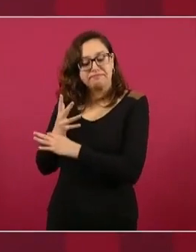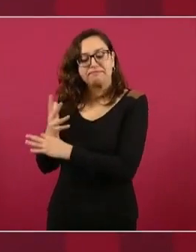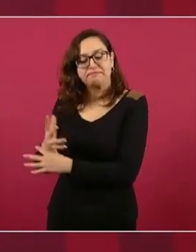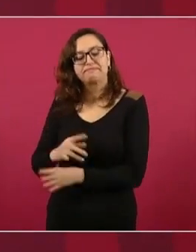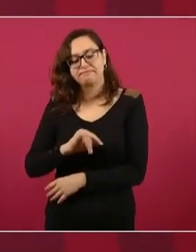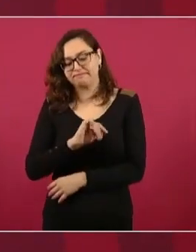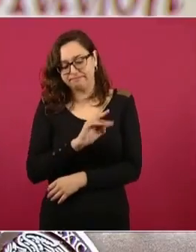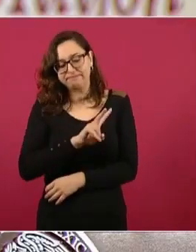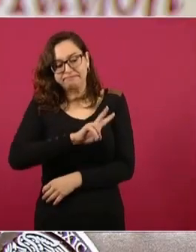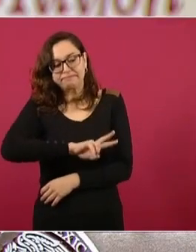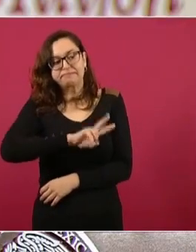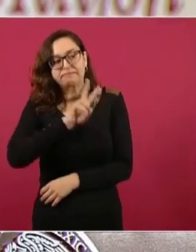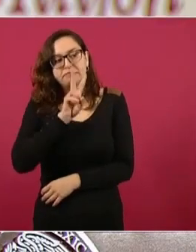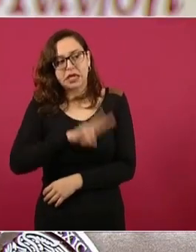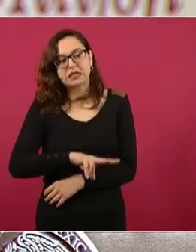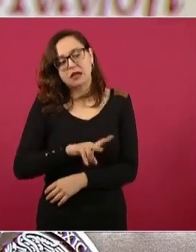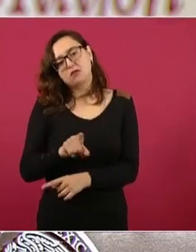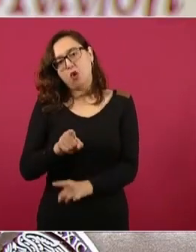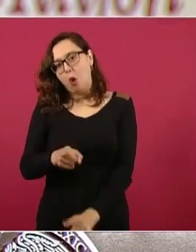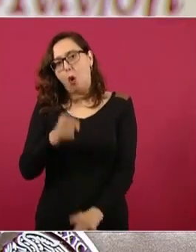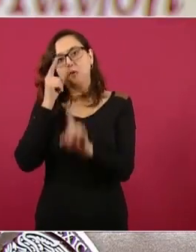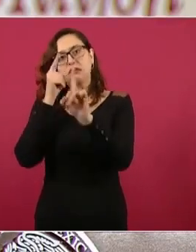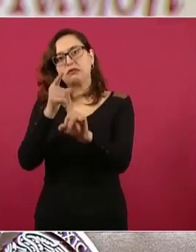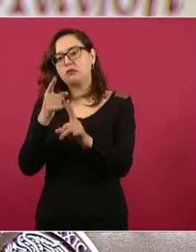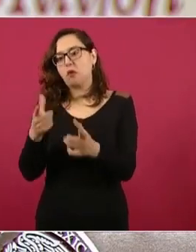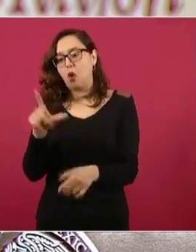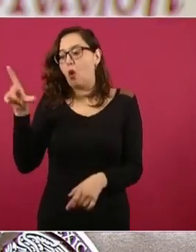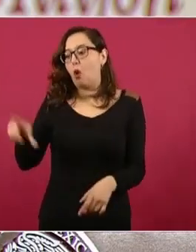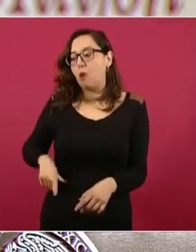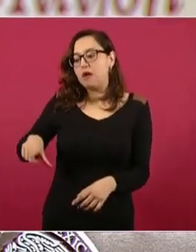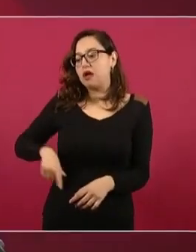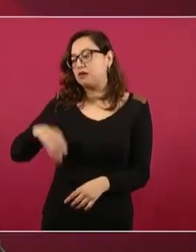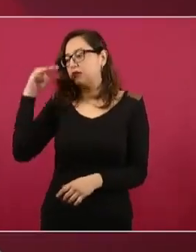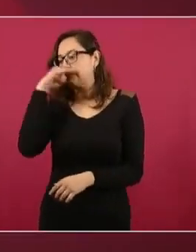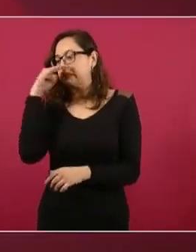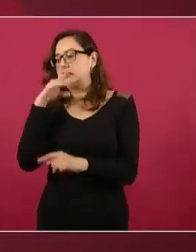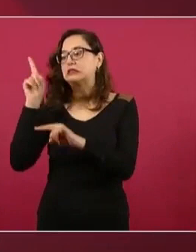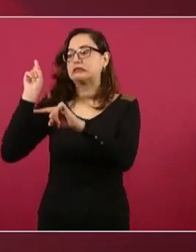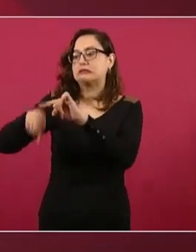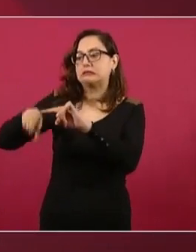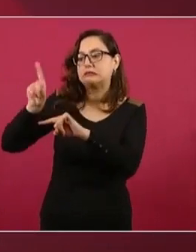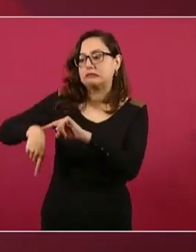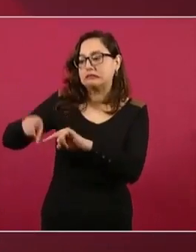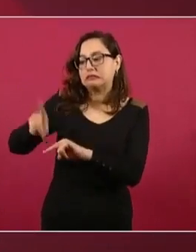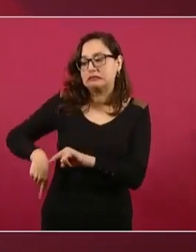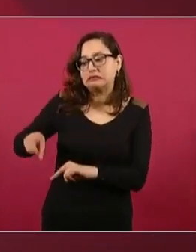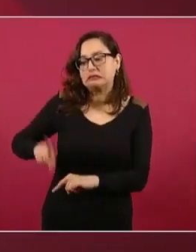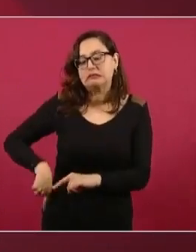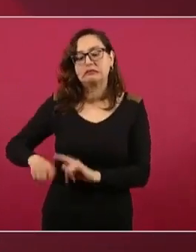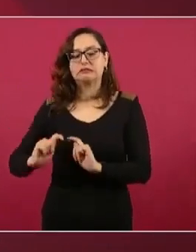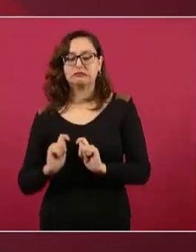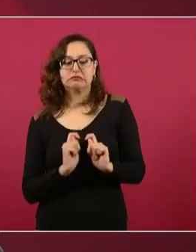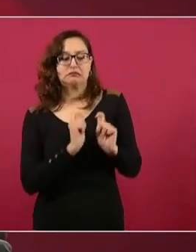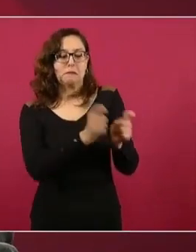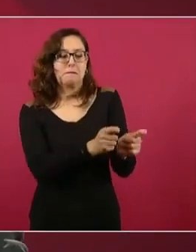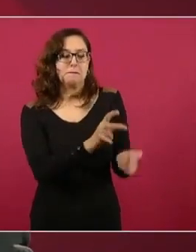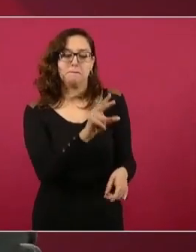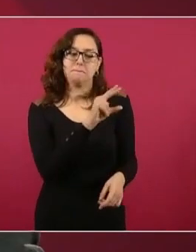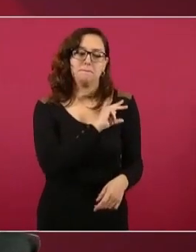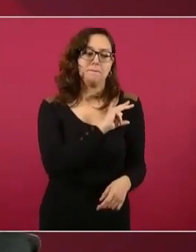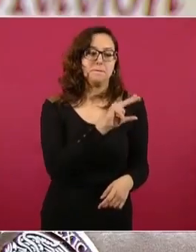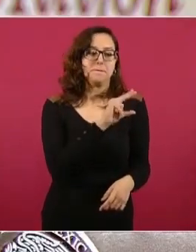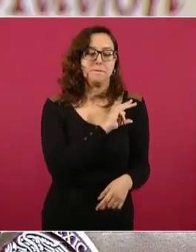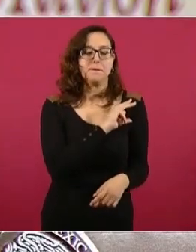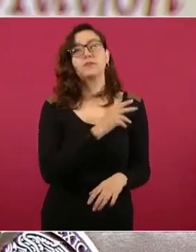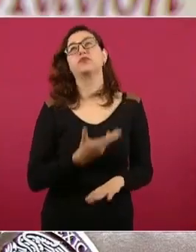proyecto diseñado para desmantelar lo público. Esto empezó en el sexenio de Miguel de la Madrid. El secretario de entonces